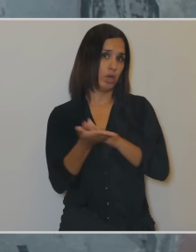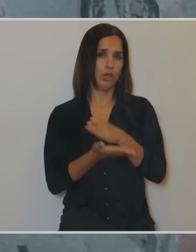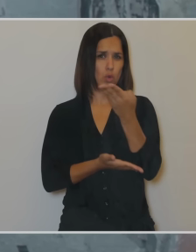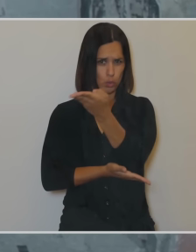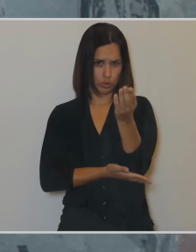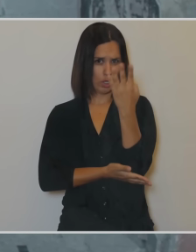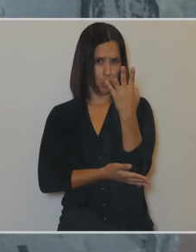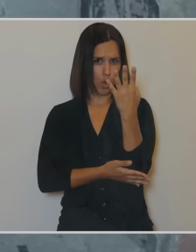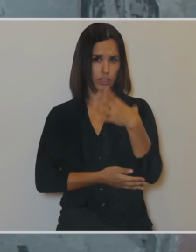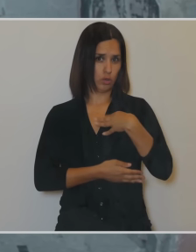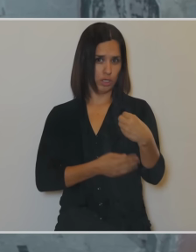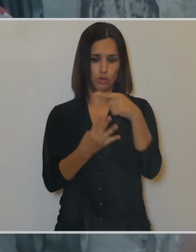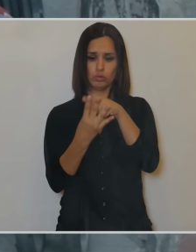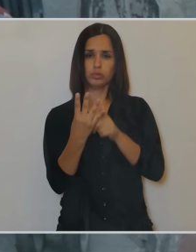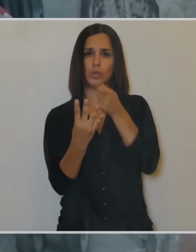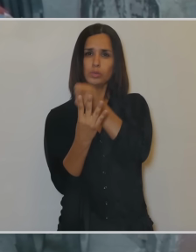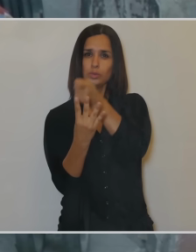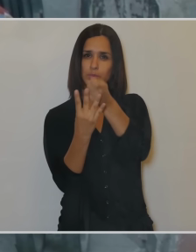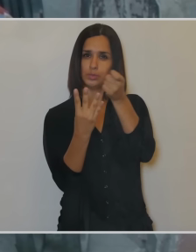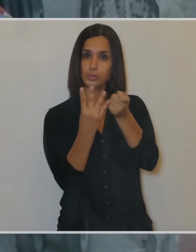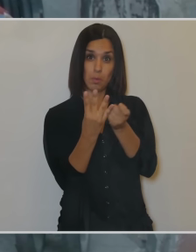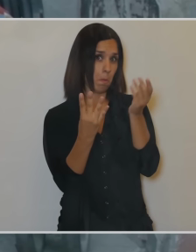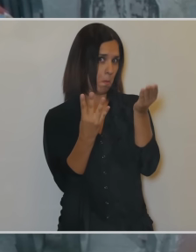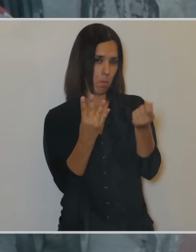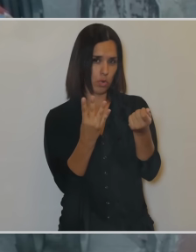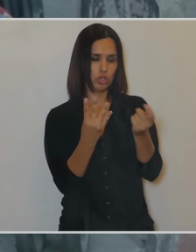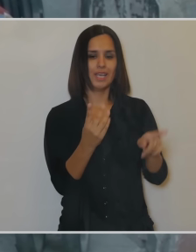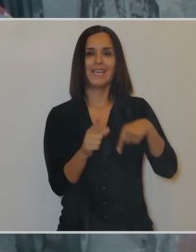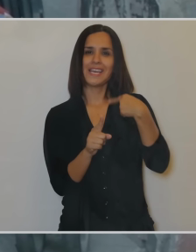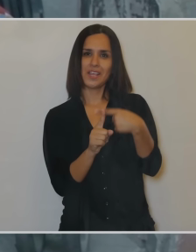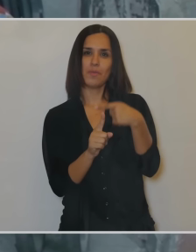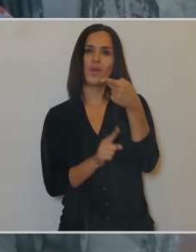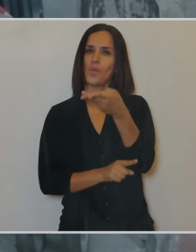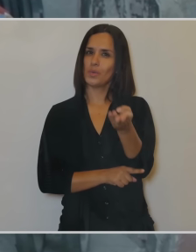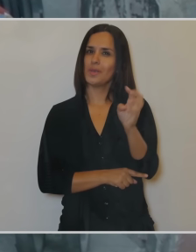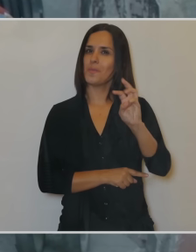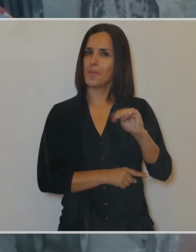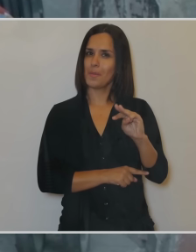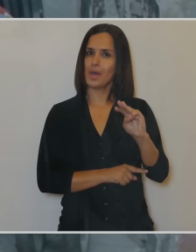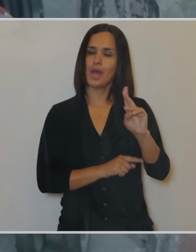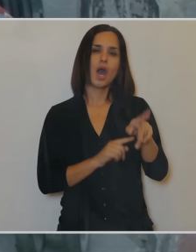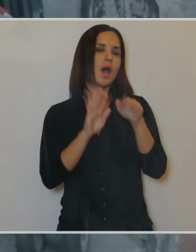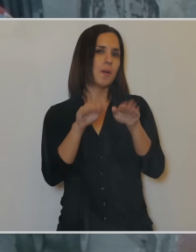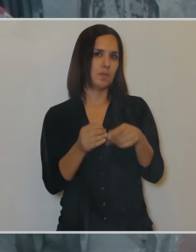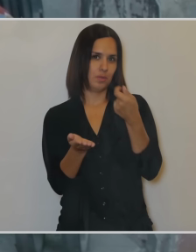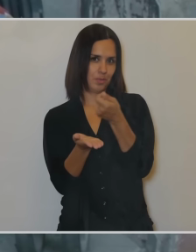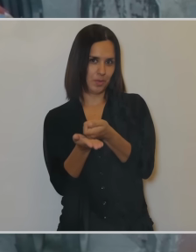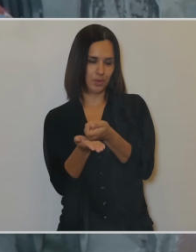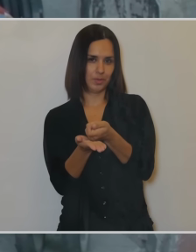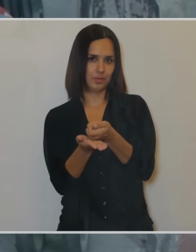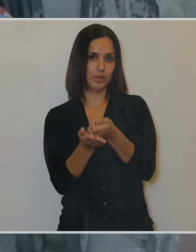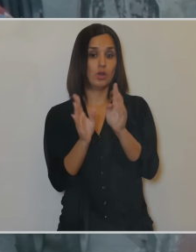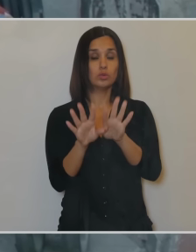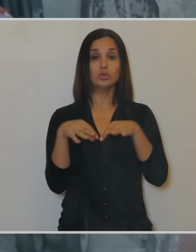usted tiene 4 hijos y recibirá por cada uno 43.042 pesos y adicionalmente, por ser la mamá, percibirá